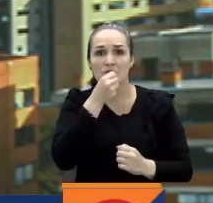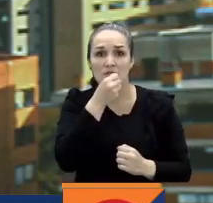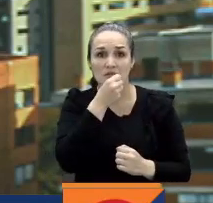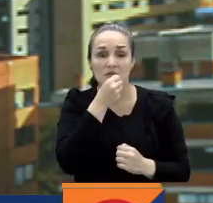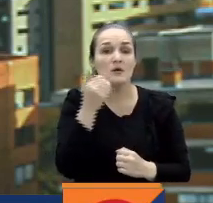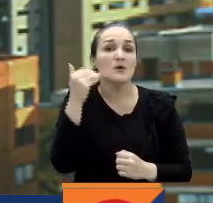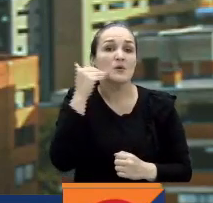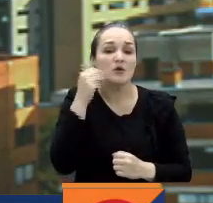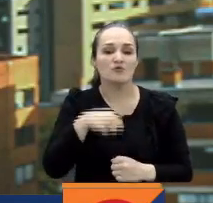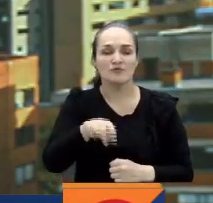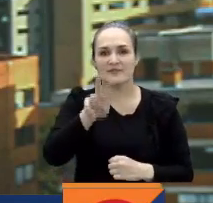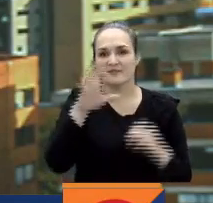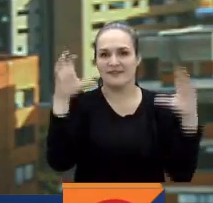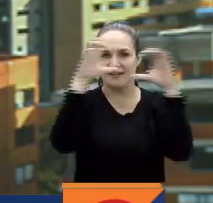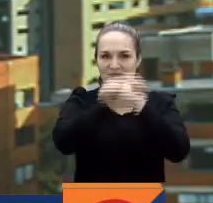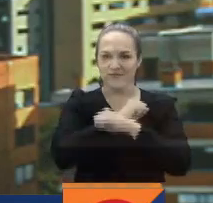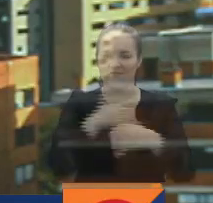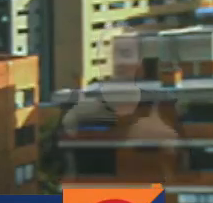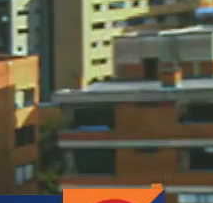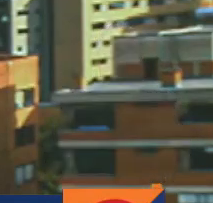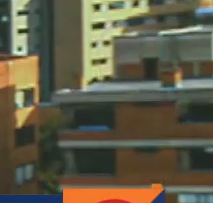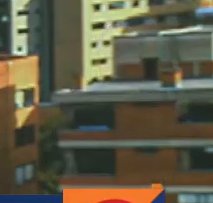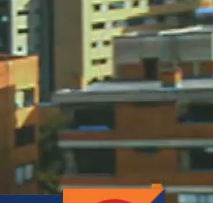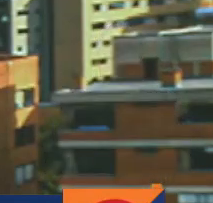nuestra emisión de las 7 de la noche. Que tengan una feliz tarde.